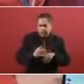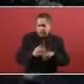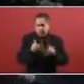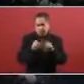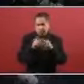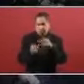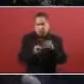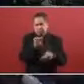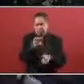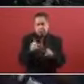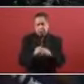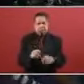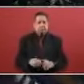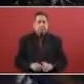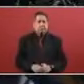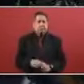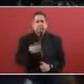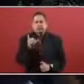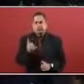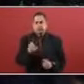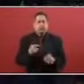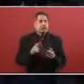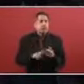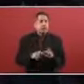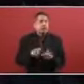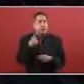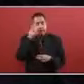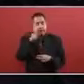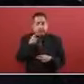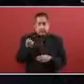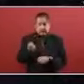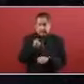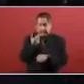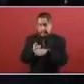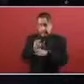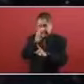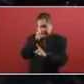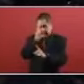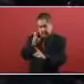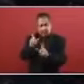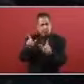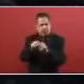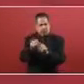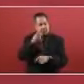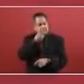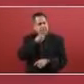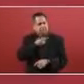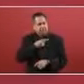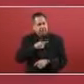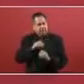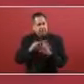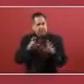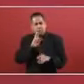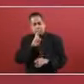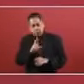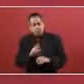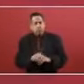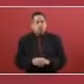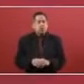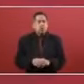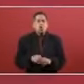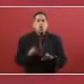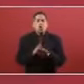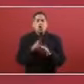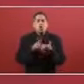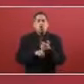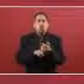la pregunta concreta. Y para la secretaria, nada más precisar, secretaria, o si usted me lo puede responder, presidente, ¿desde qué